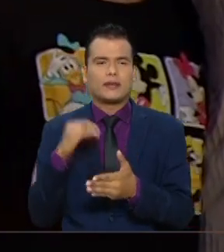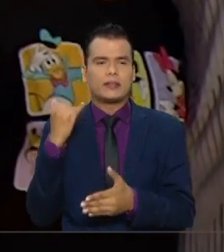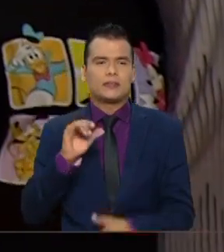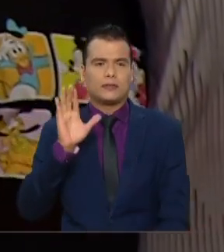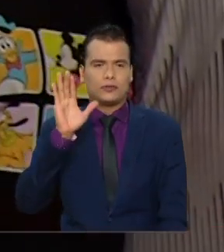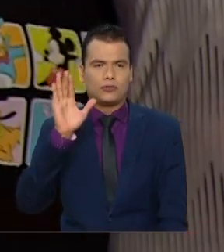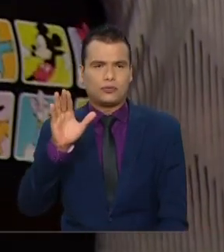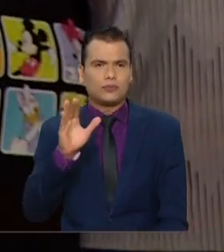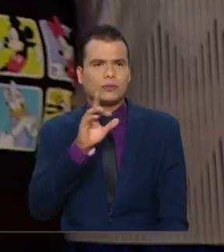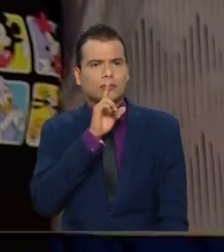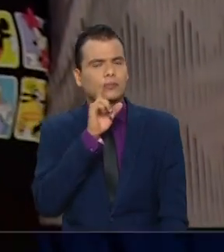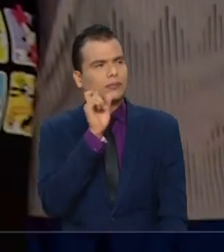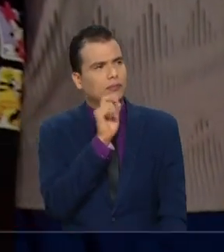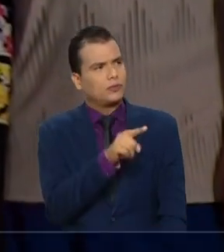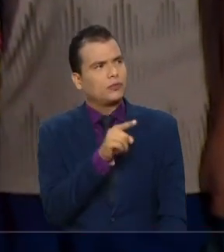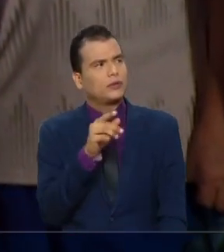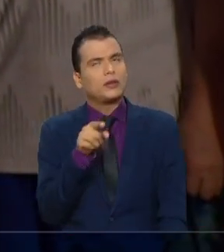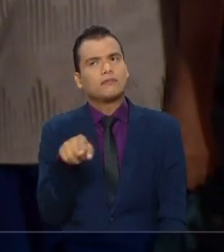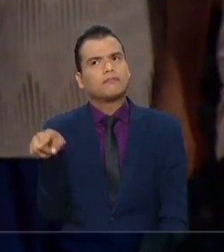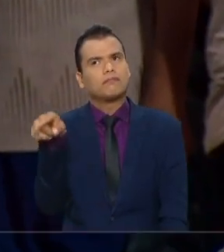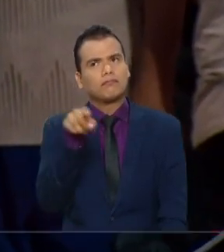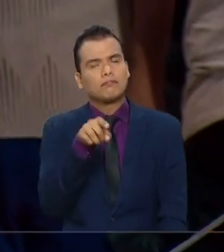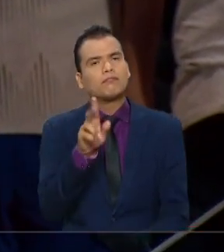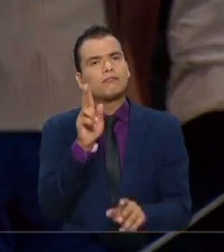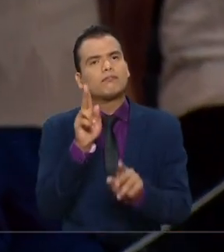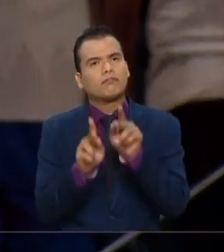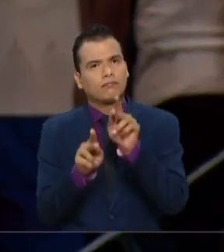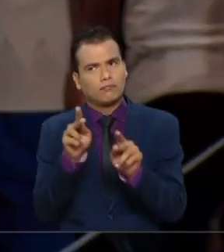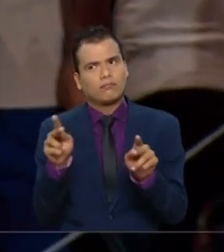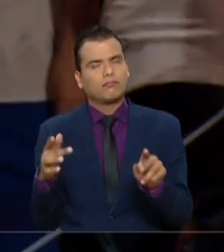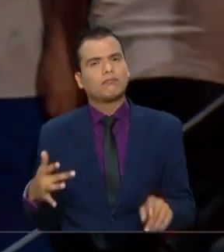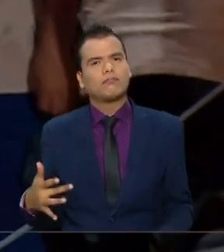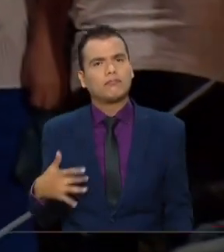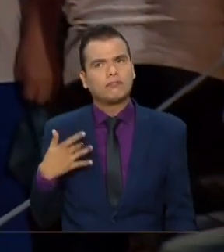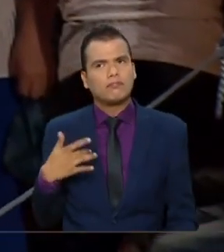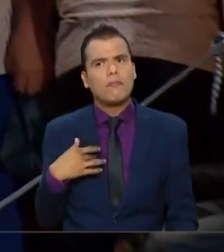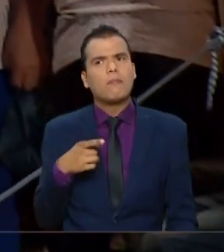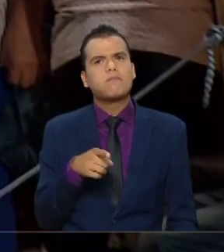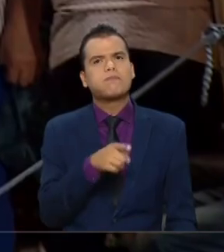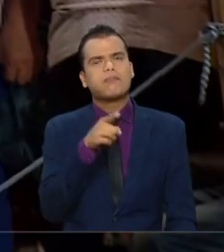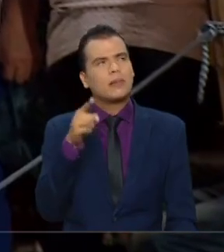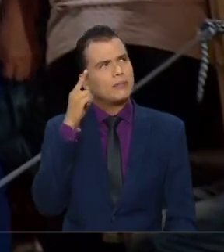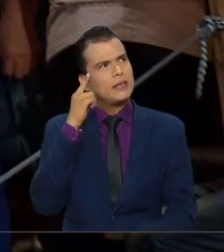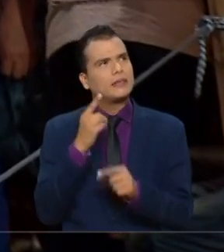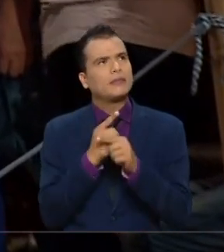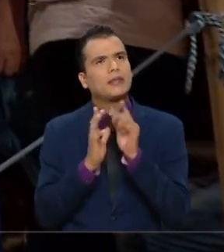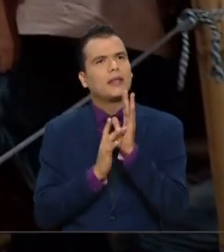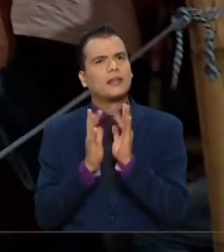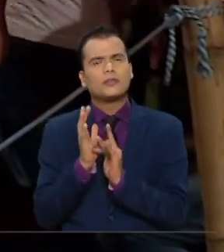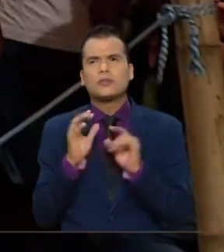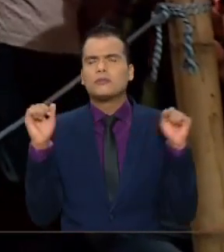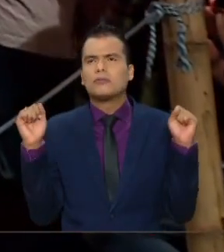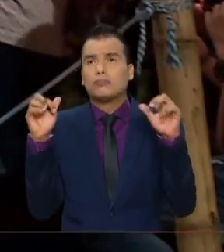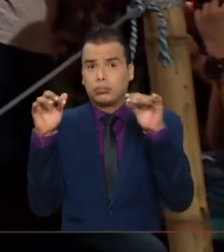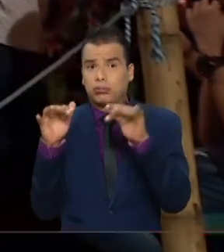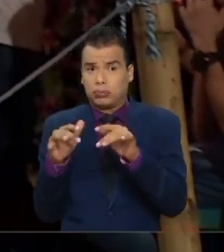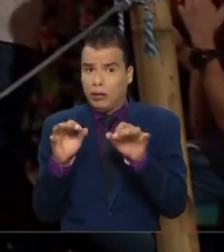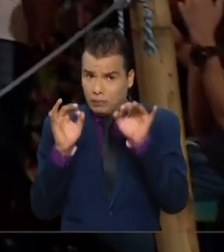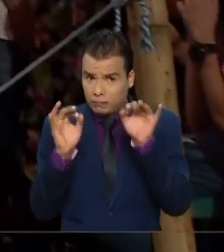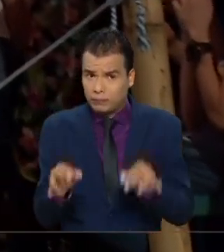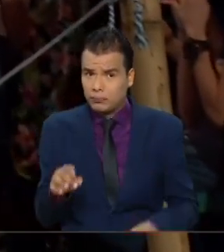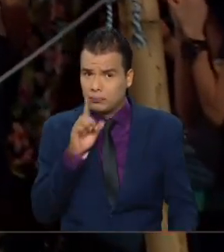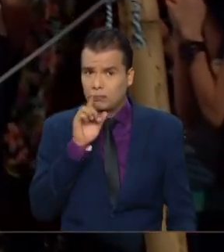Luis, ¿cómo ha sido la respuesta este año de la comunidad a la Semana Santa? ¿Están asistiendo masivamente a las